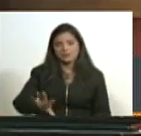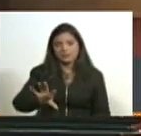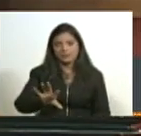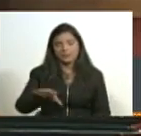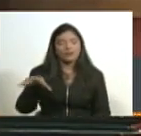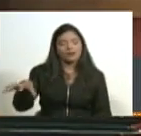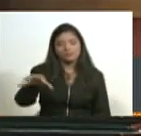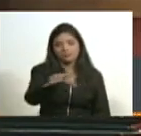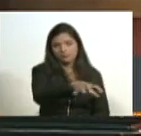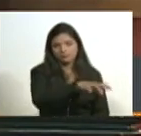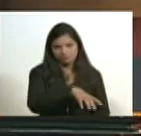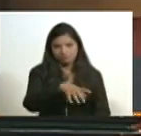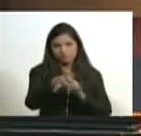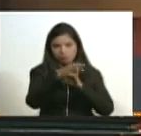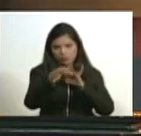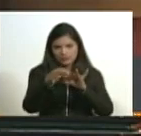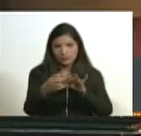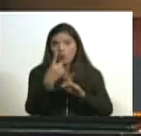Quiere decir